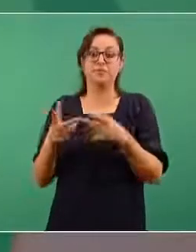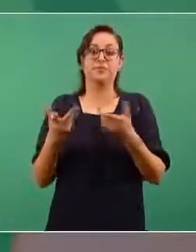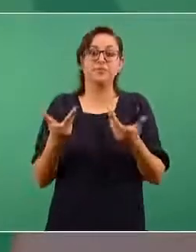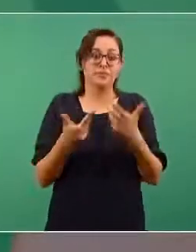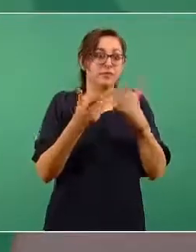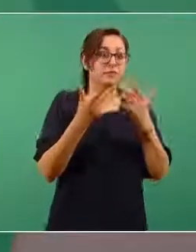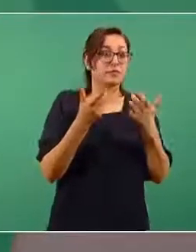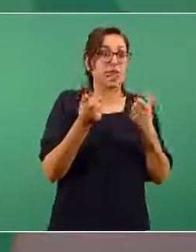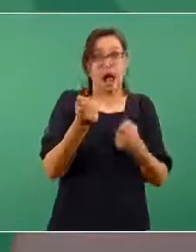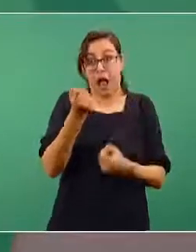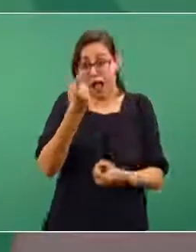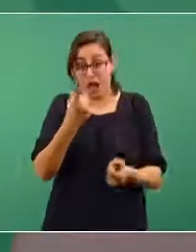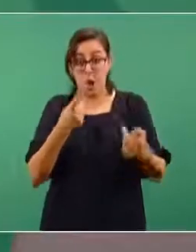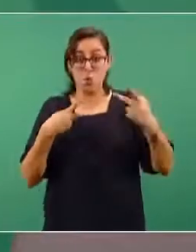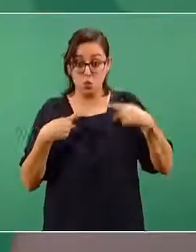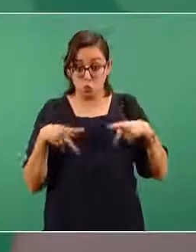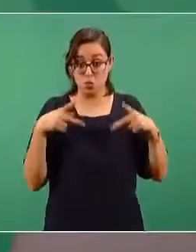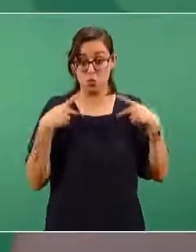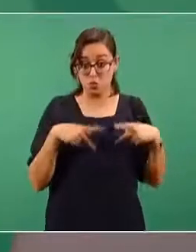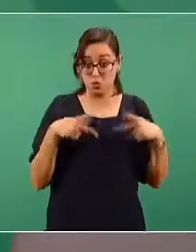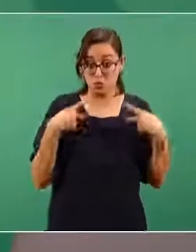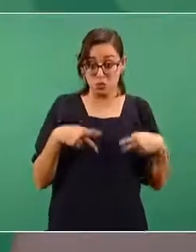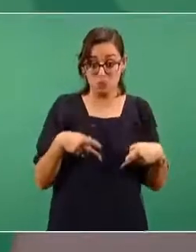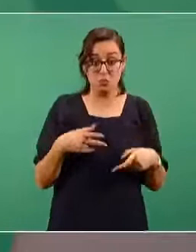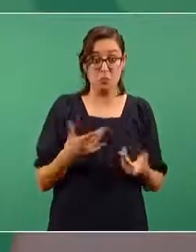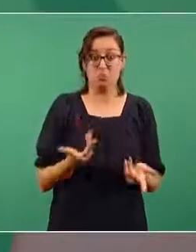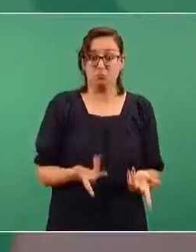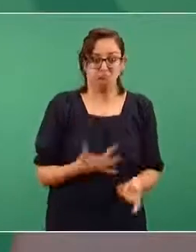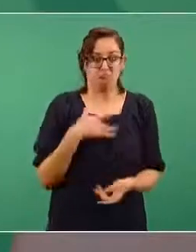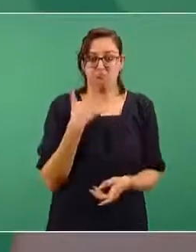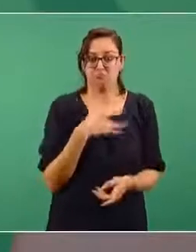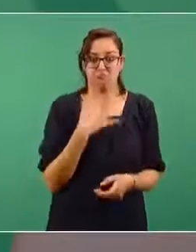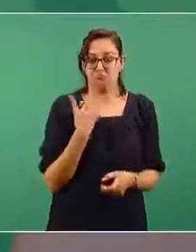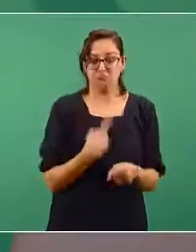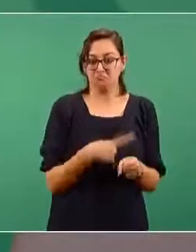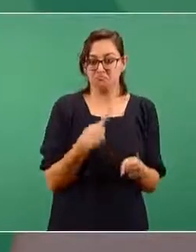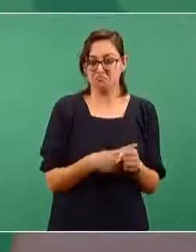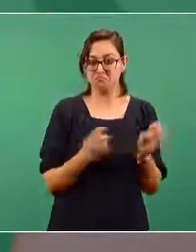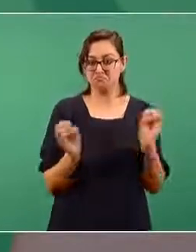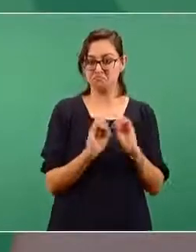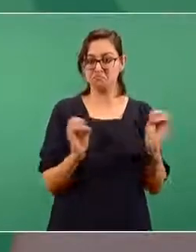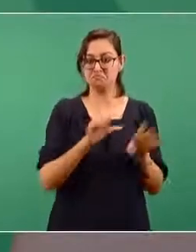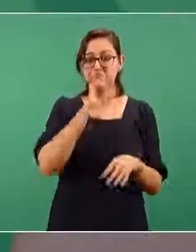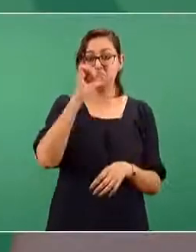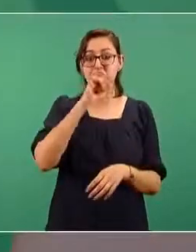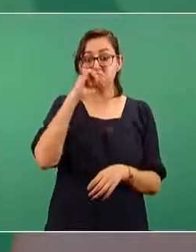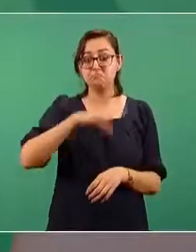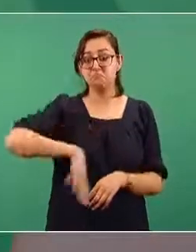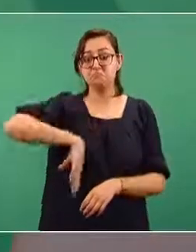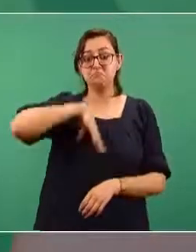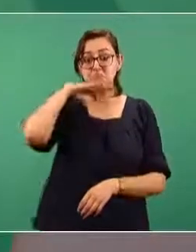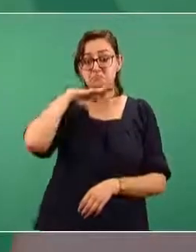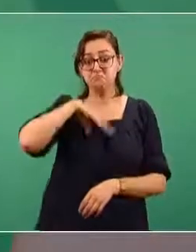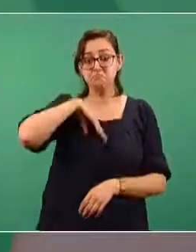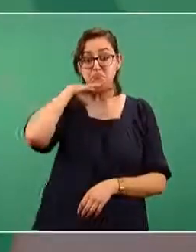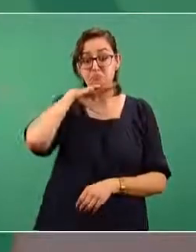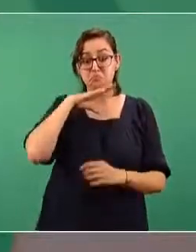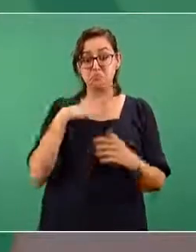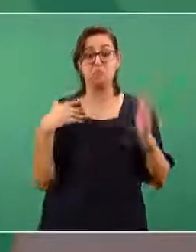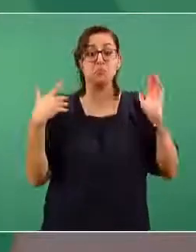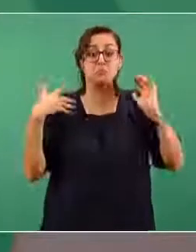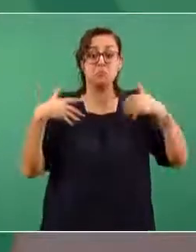Probablemente algunas personas que no hayan presentado un cuadro clínico o que no lo hayan identificado como tal